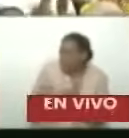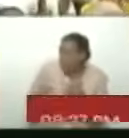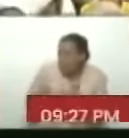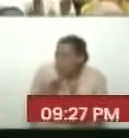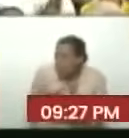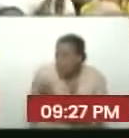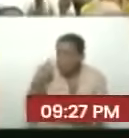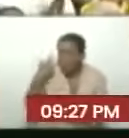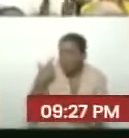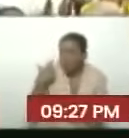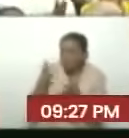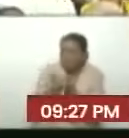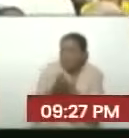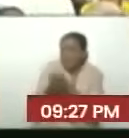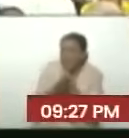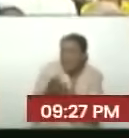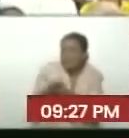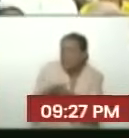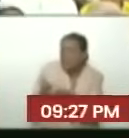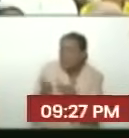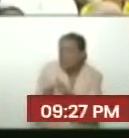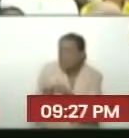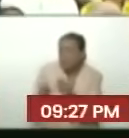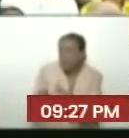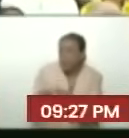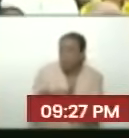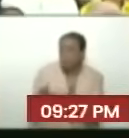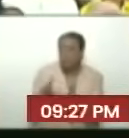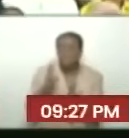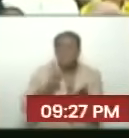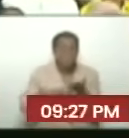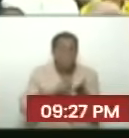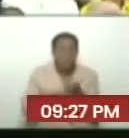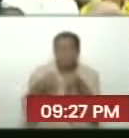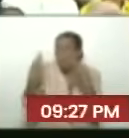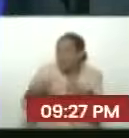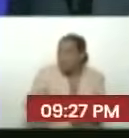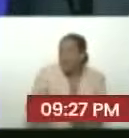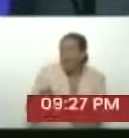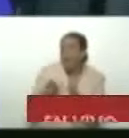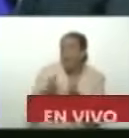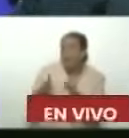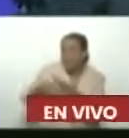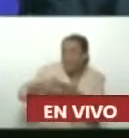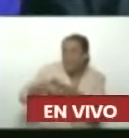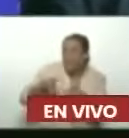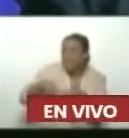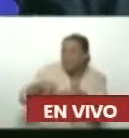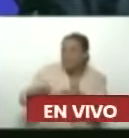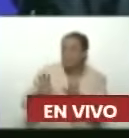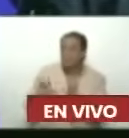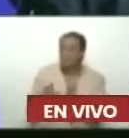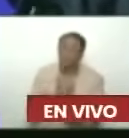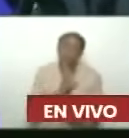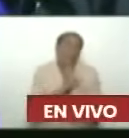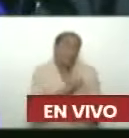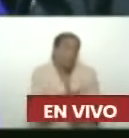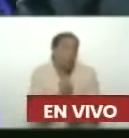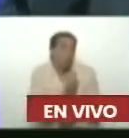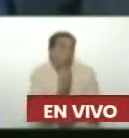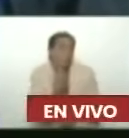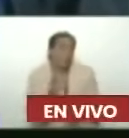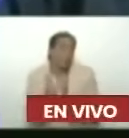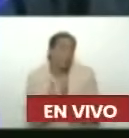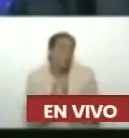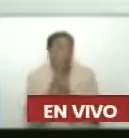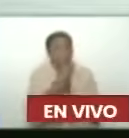Porque empezaste plastilina, pues. Claro, claro que sí. La bueno, plastilina normal que uno tiene por ahí. Sí, bueno, le echo el cuento. Todo comenzó cuando yo